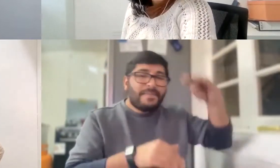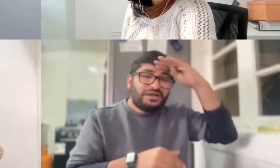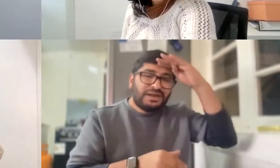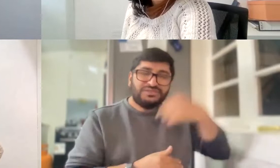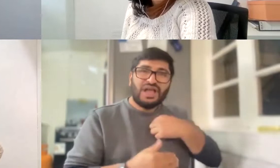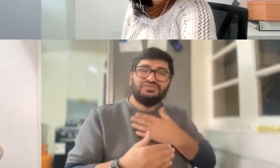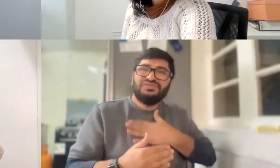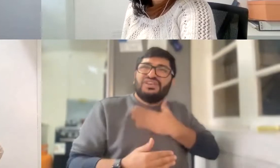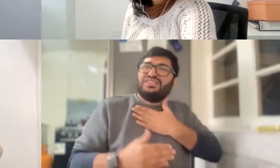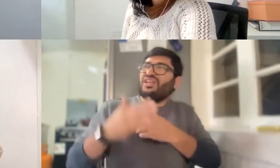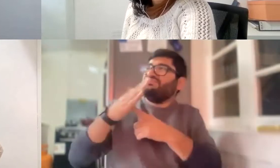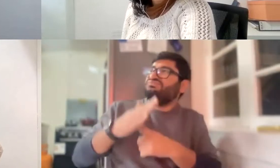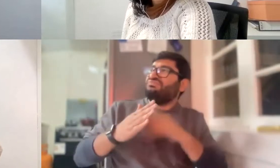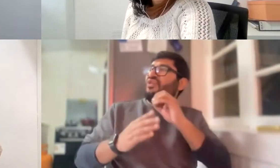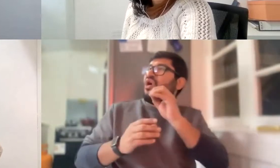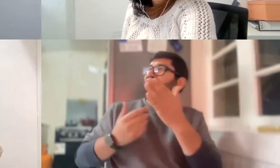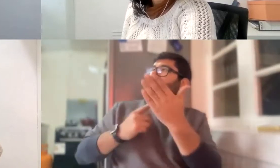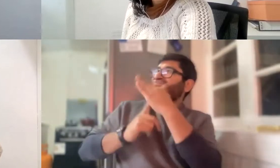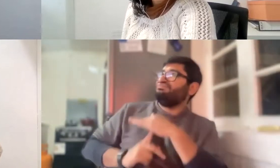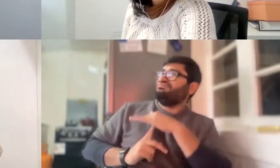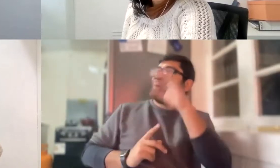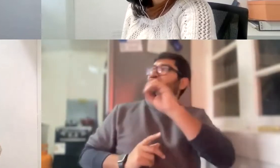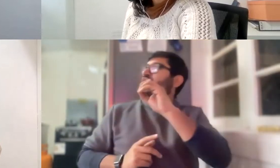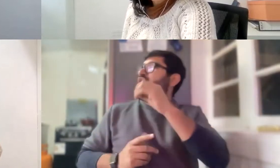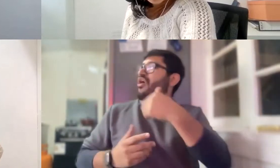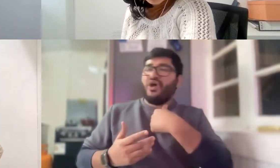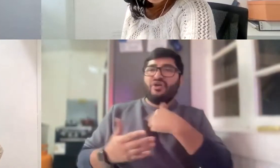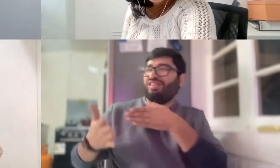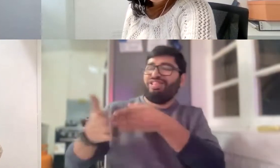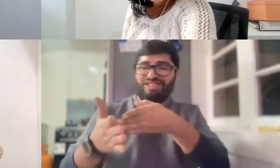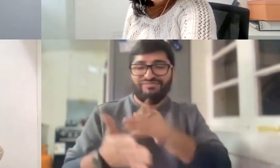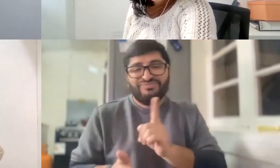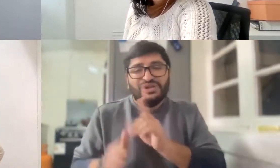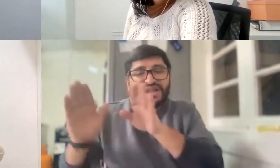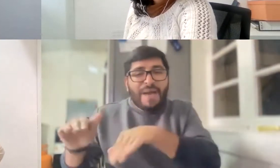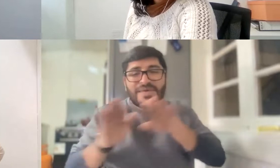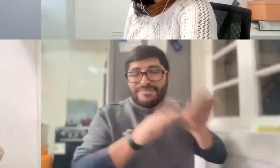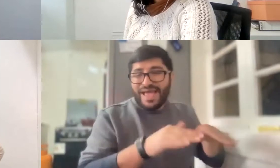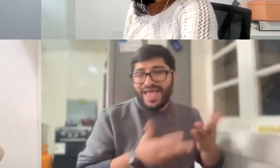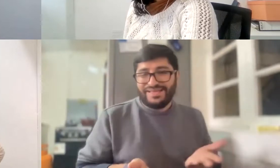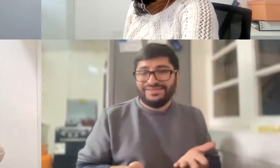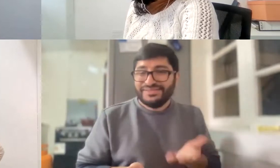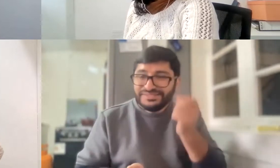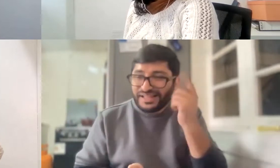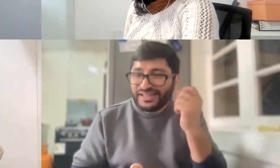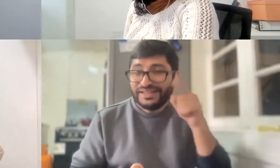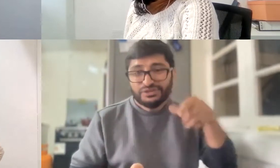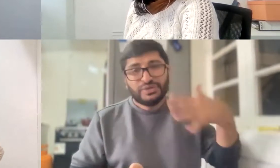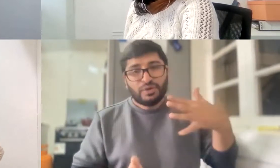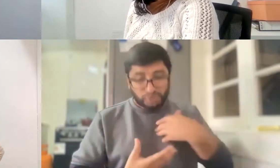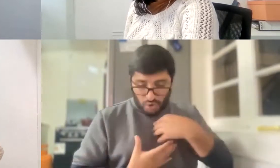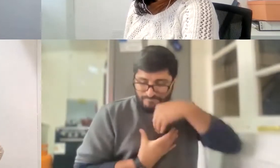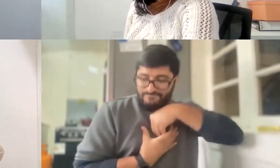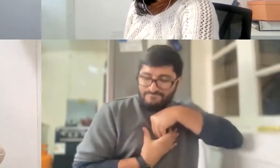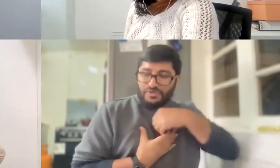como es oyente, no tiene la experiencia y además también que la persona sorda siente una